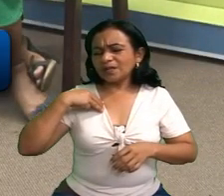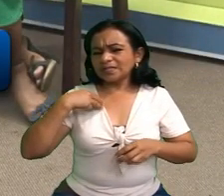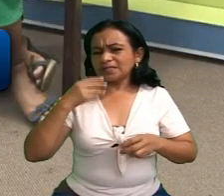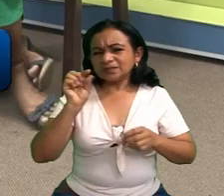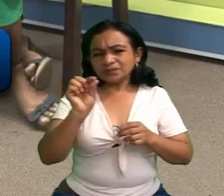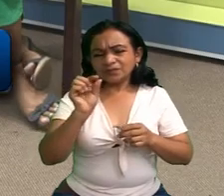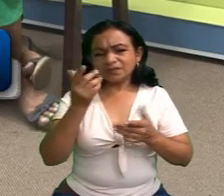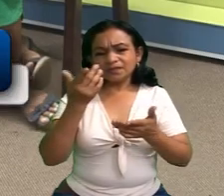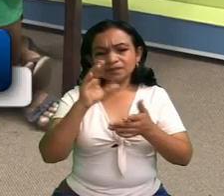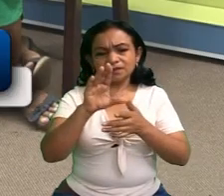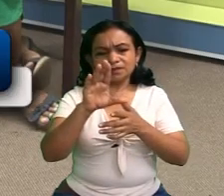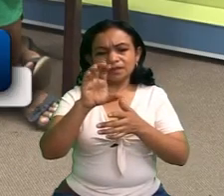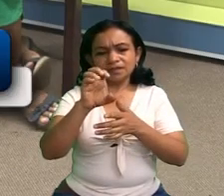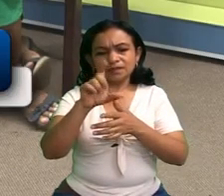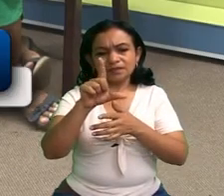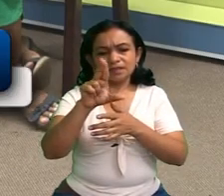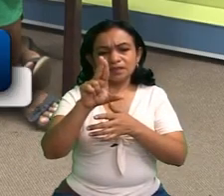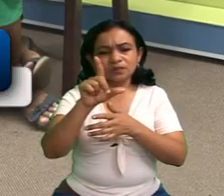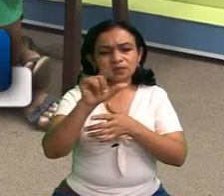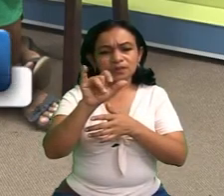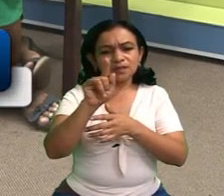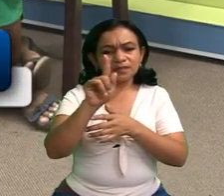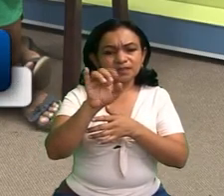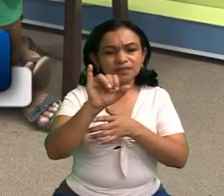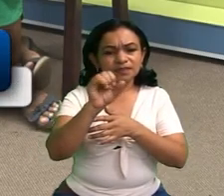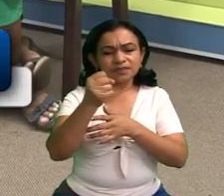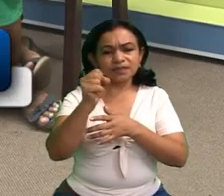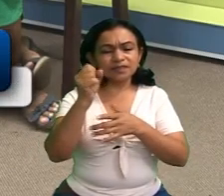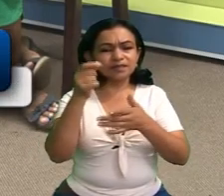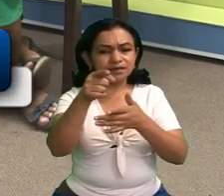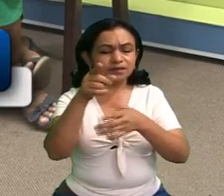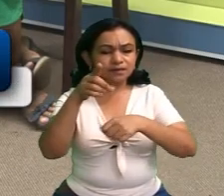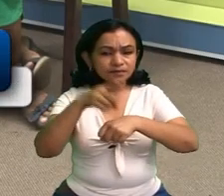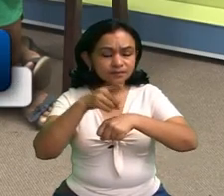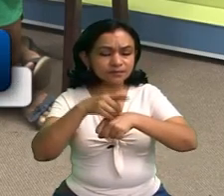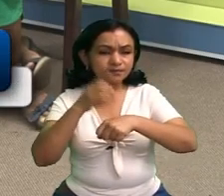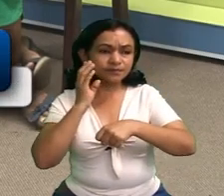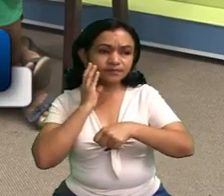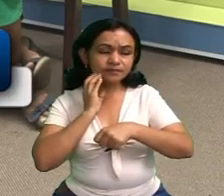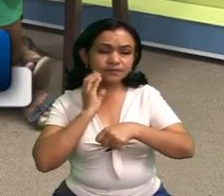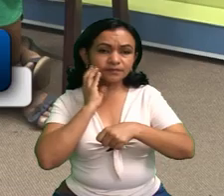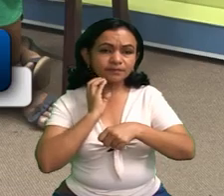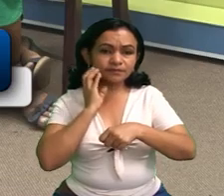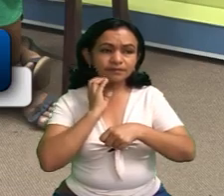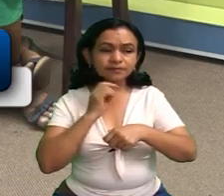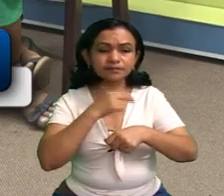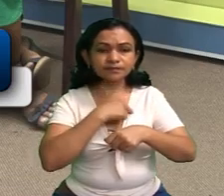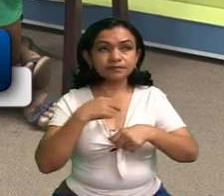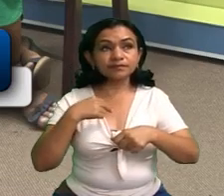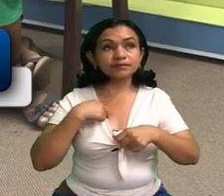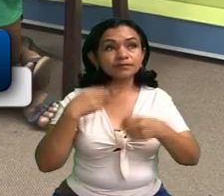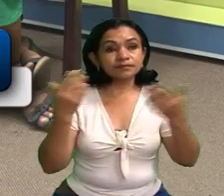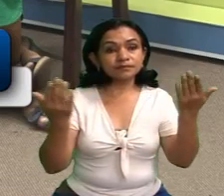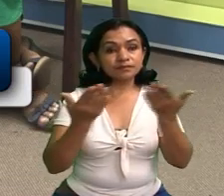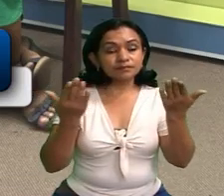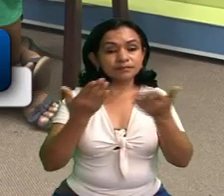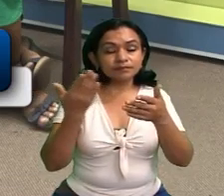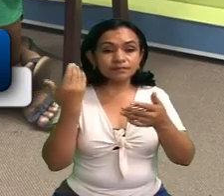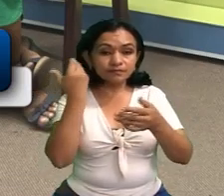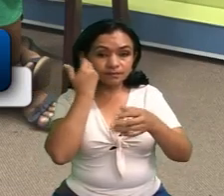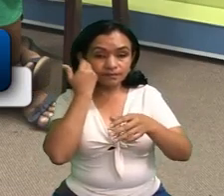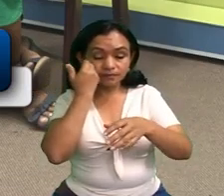como es la celulitis. Hay un estimado doctor, o usted que tiene experiencia en este caso de atender asuntos